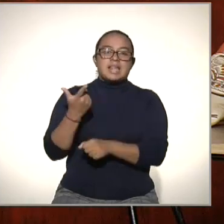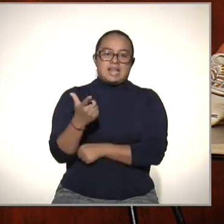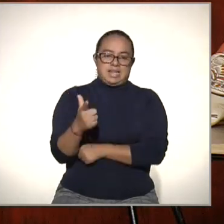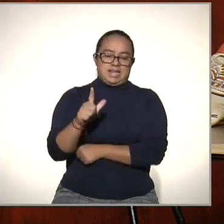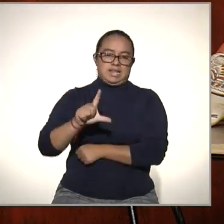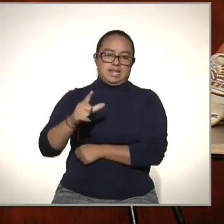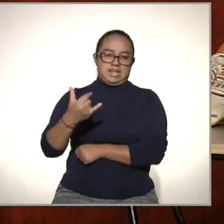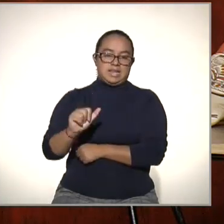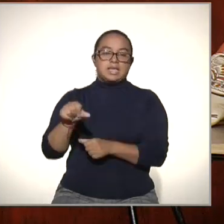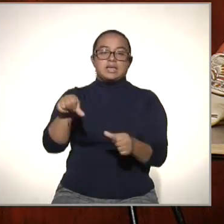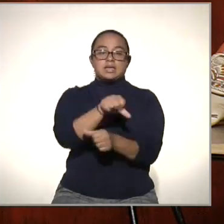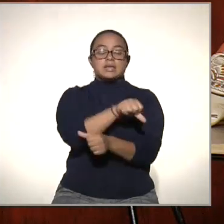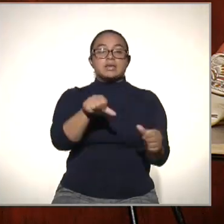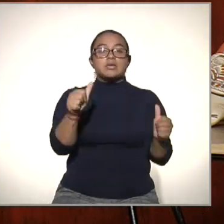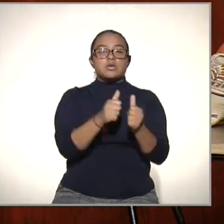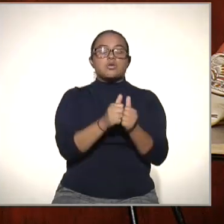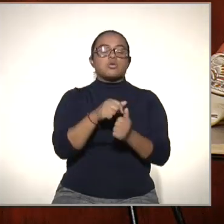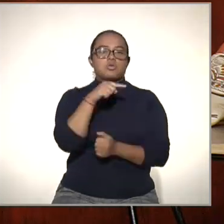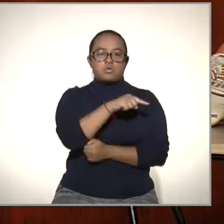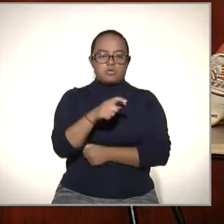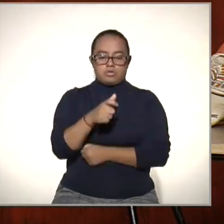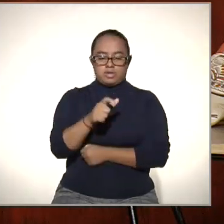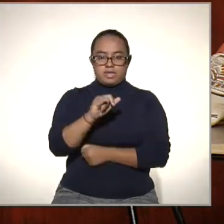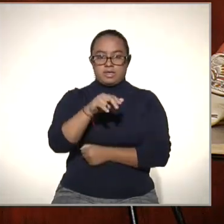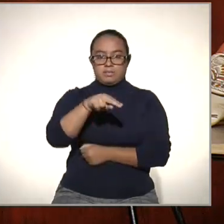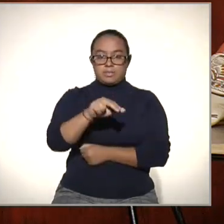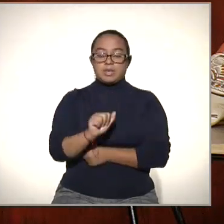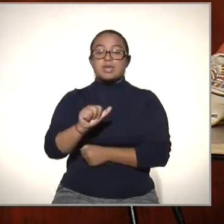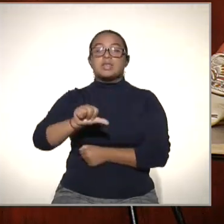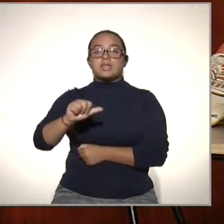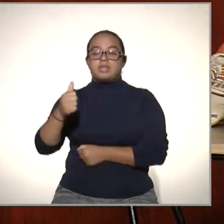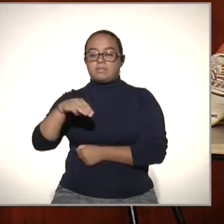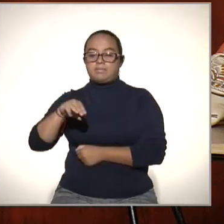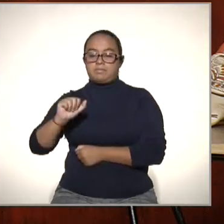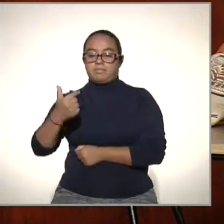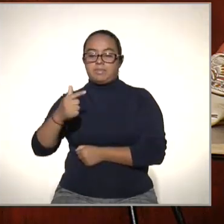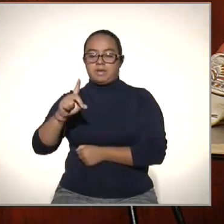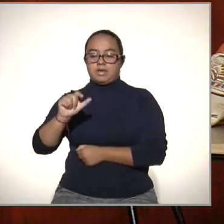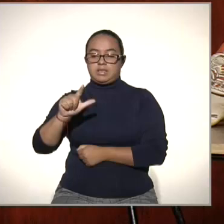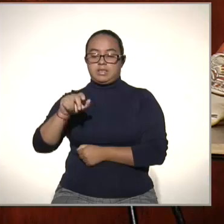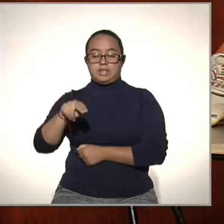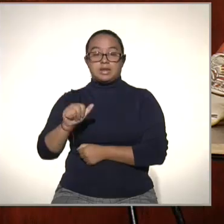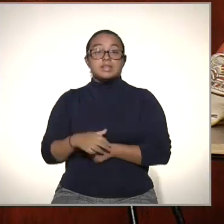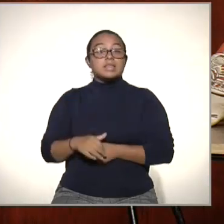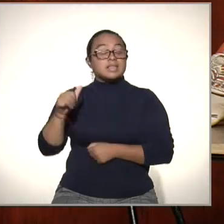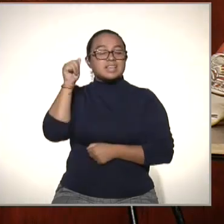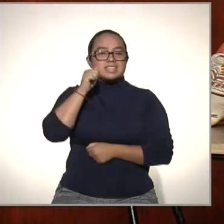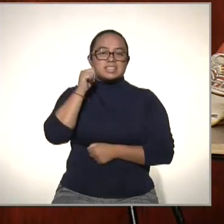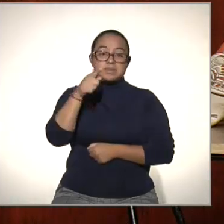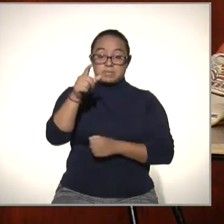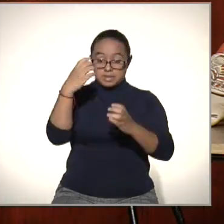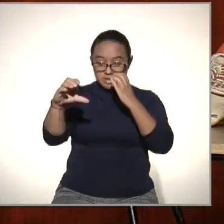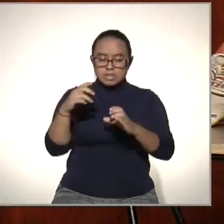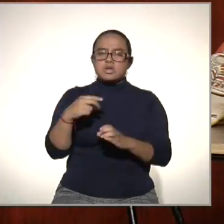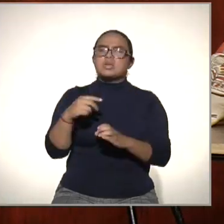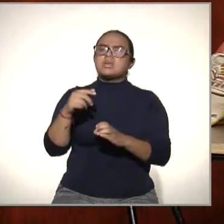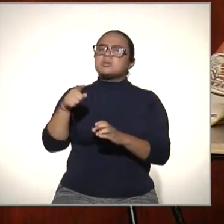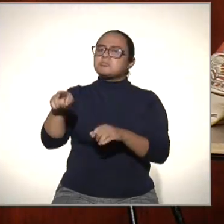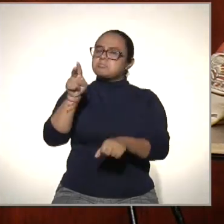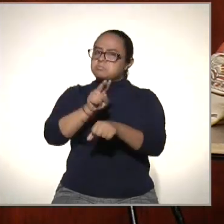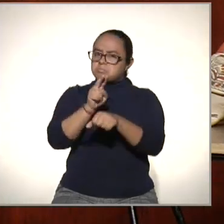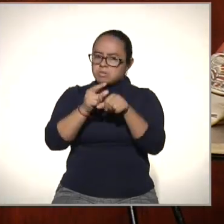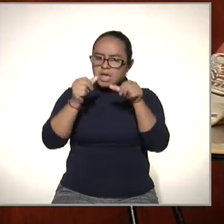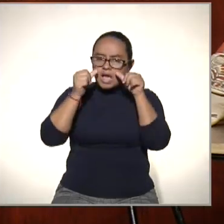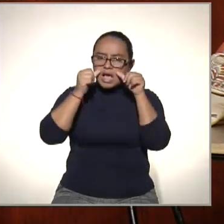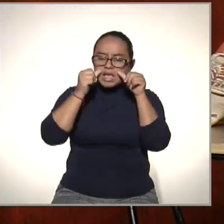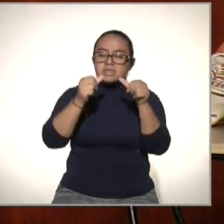Lía Vadillo, que estará alternando a lo largo de la transmisión con Jimena Raya y Magdalena Alejo. Y como siempre, muy pendiente de todas las redes sociales y de su voz